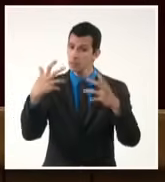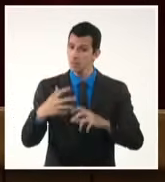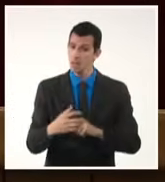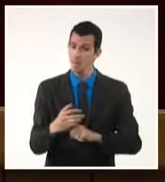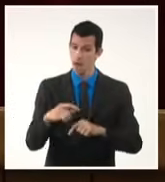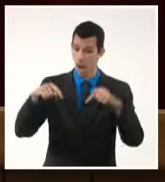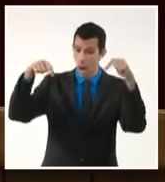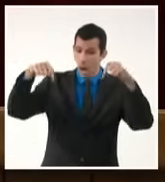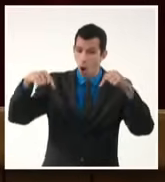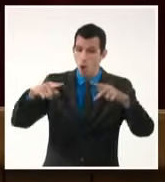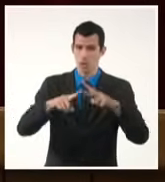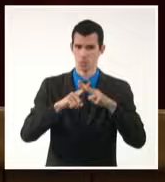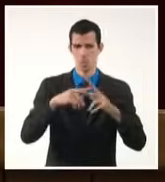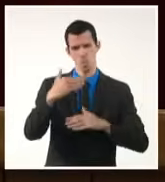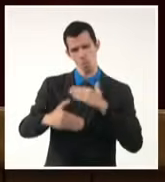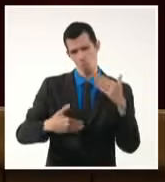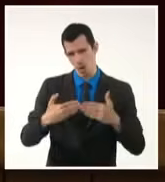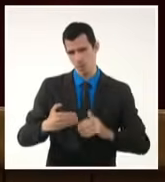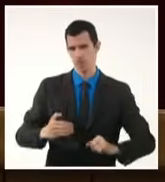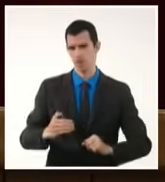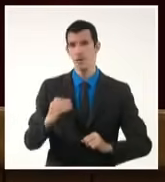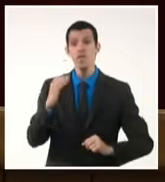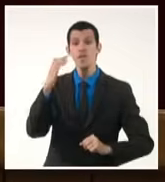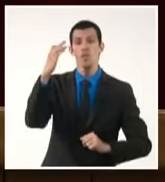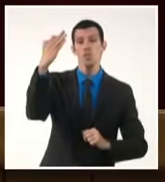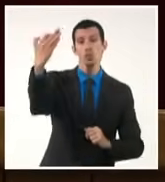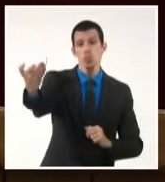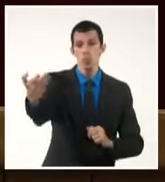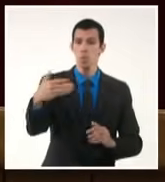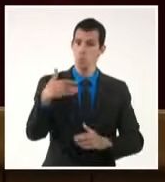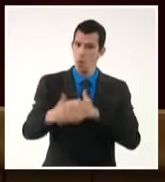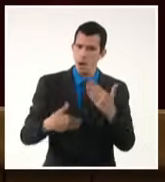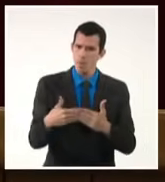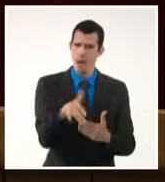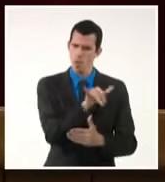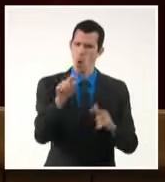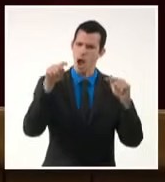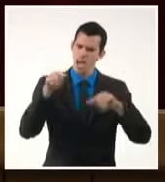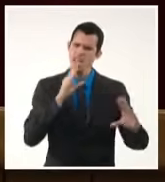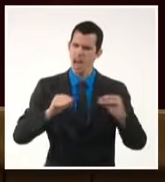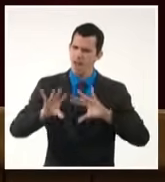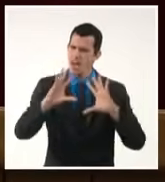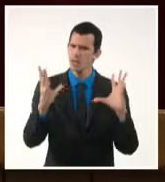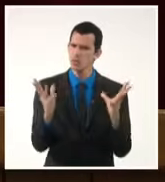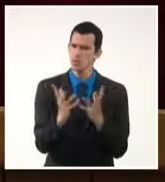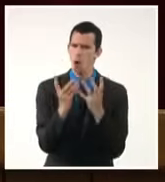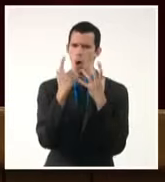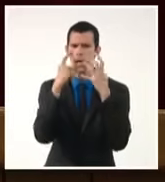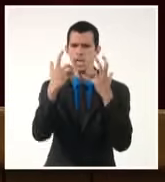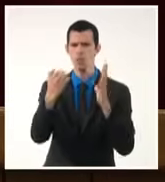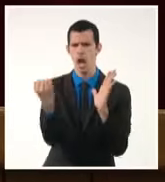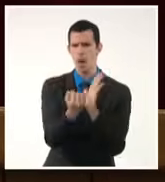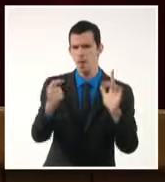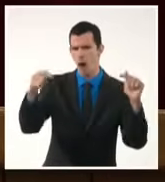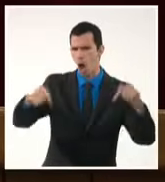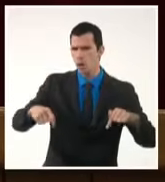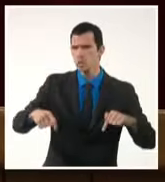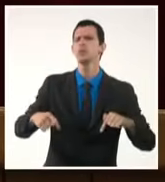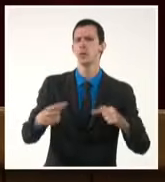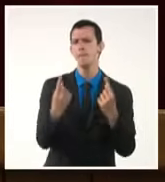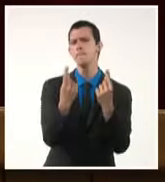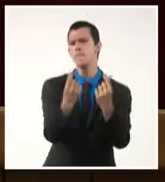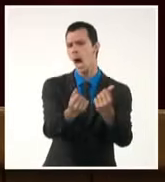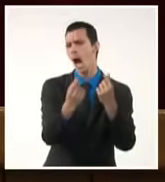nación. Los debates de esta sesión de la Asamblea Nacional se han sumergido en lo más profundo de los problemas del